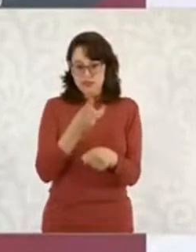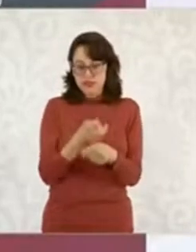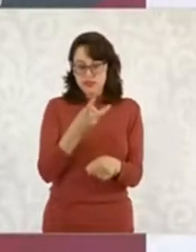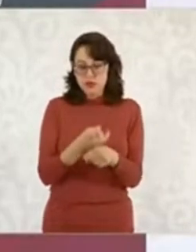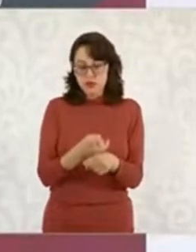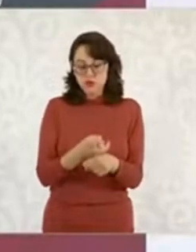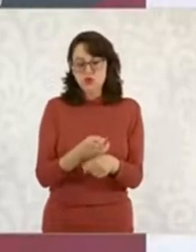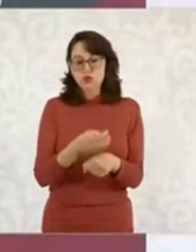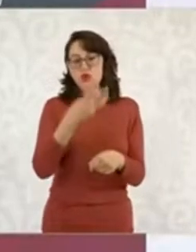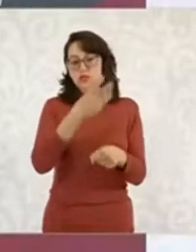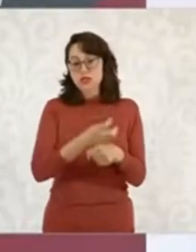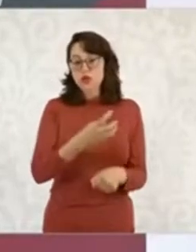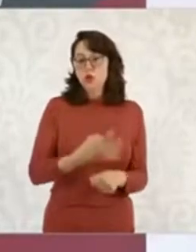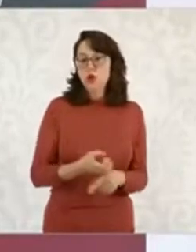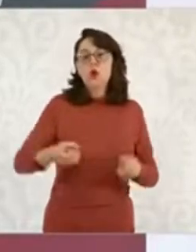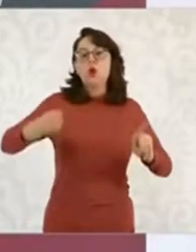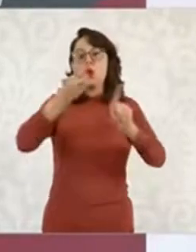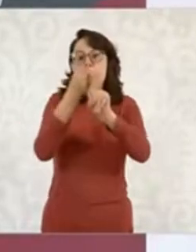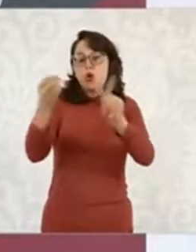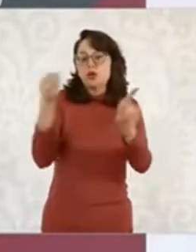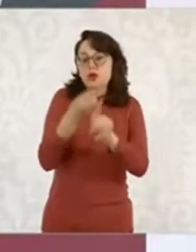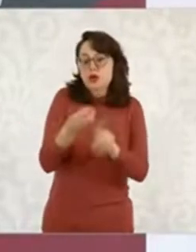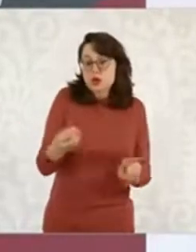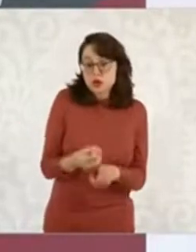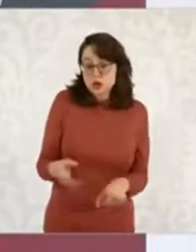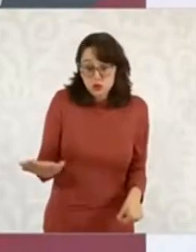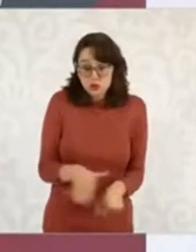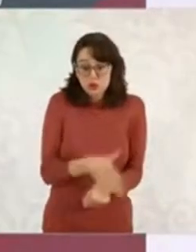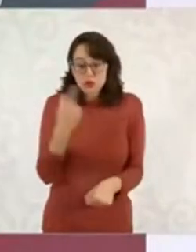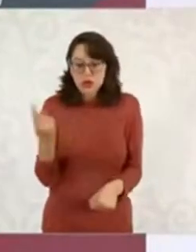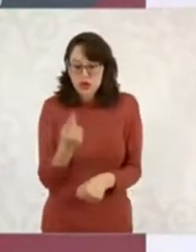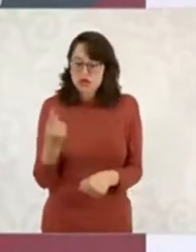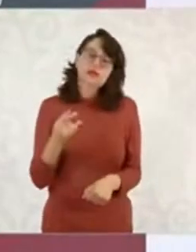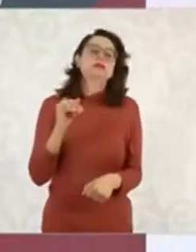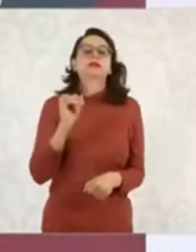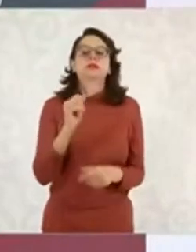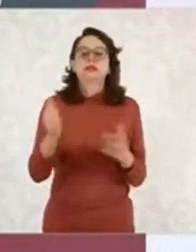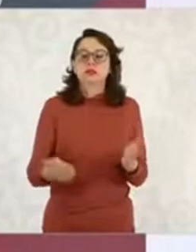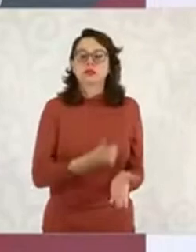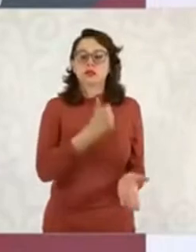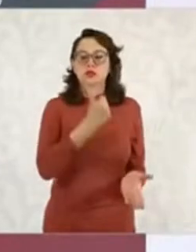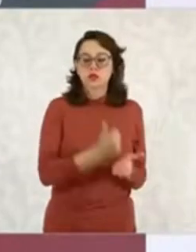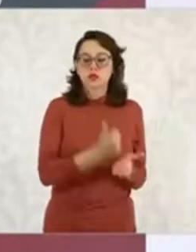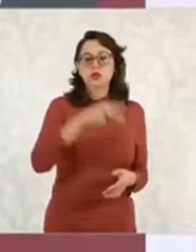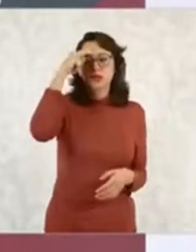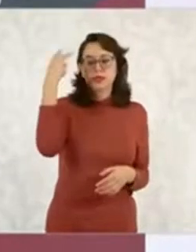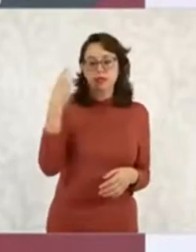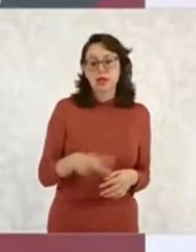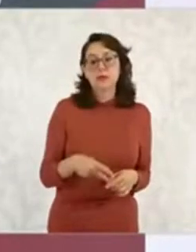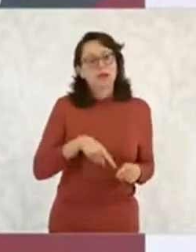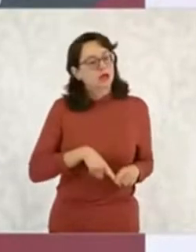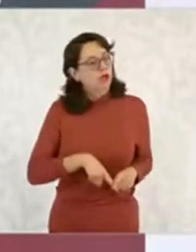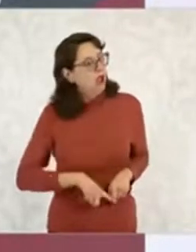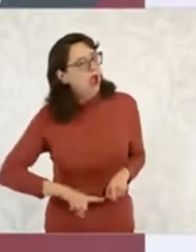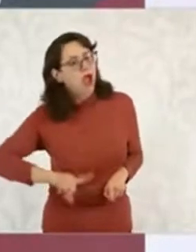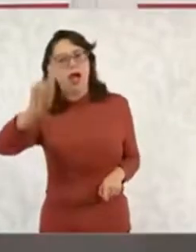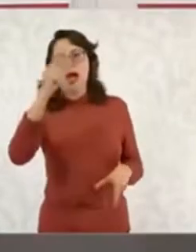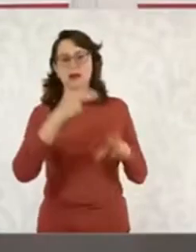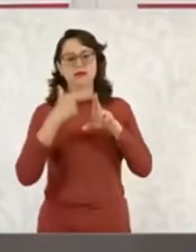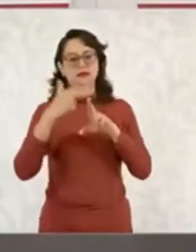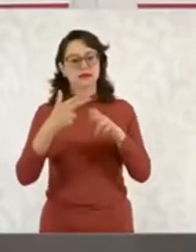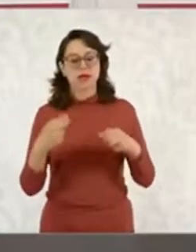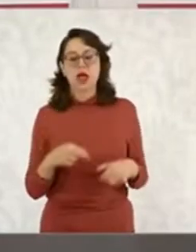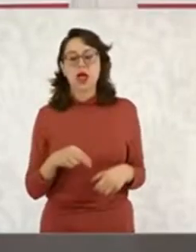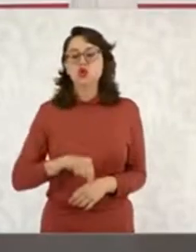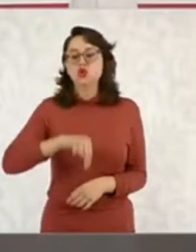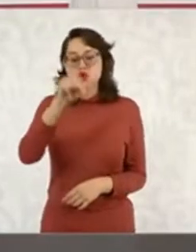este orden? Es decir, está muy claro que el objetivo es llegar a Nuevo Laredo y Nogales por el Golfo de México y por el Pacífico. Sin embargo, estas